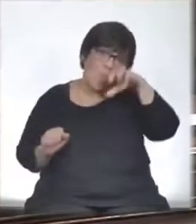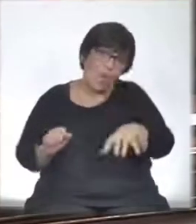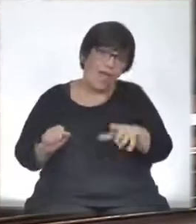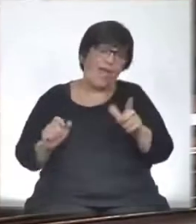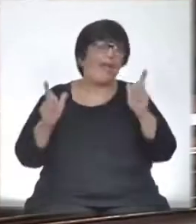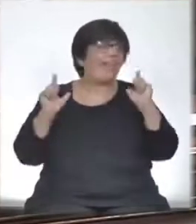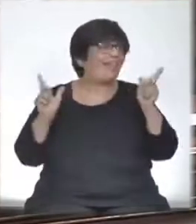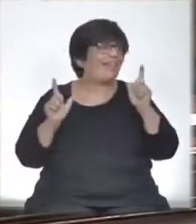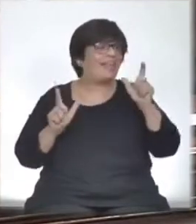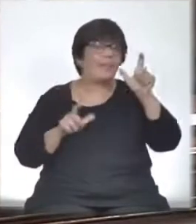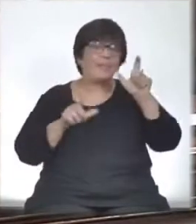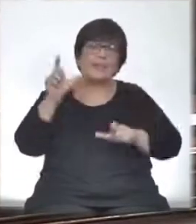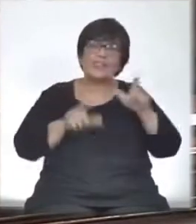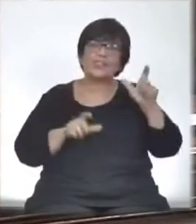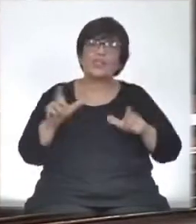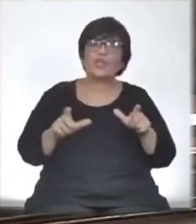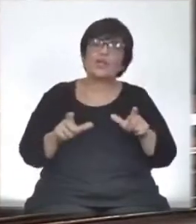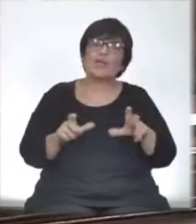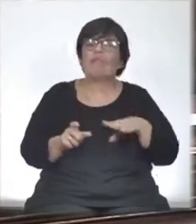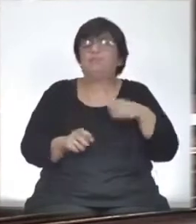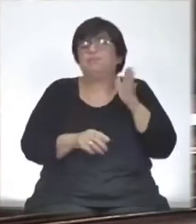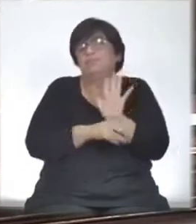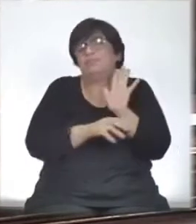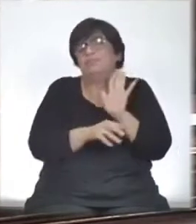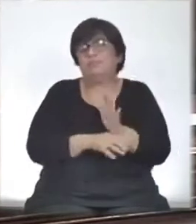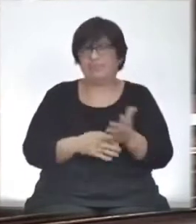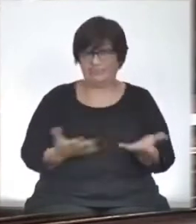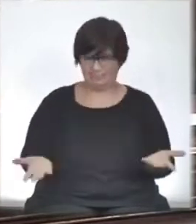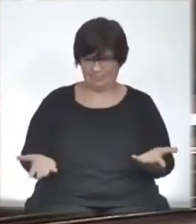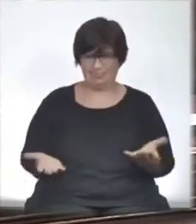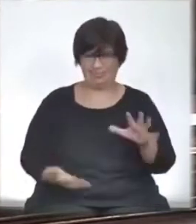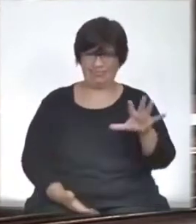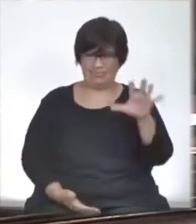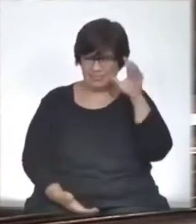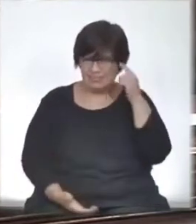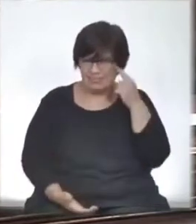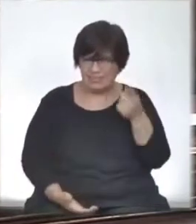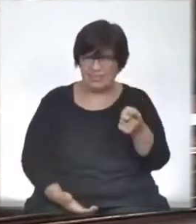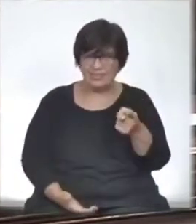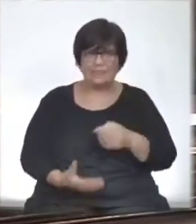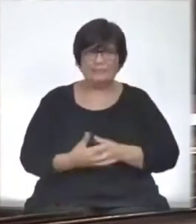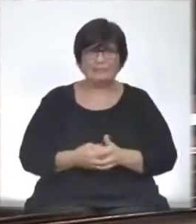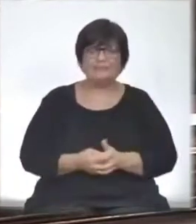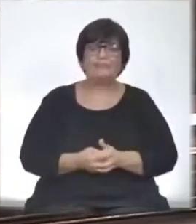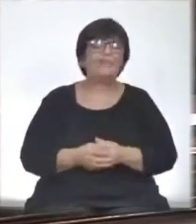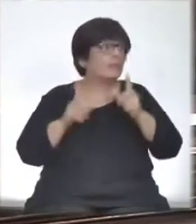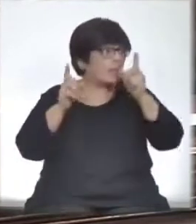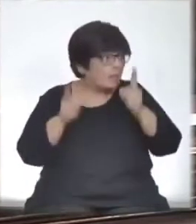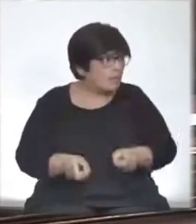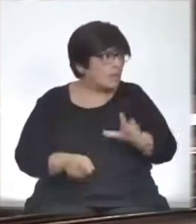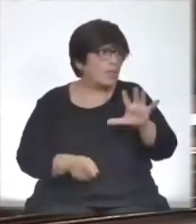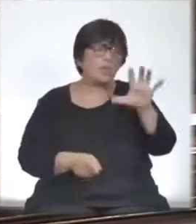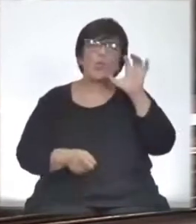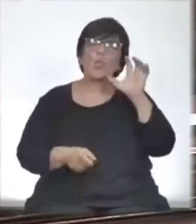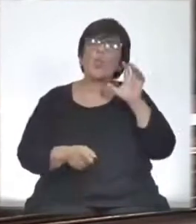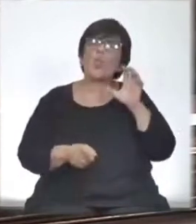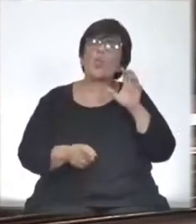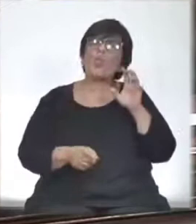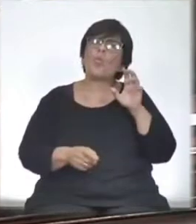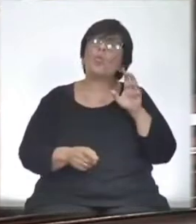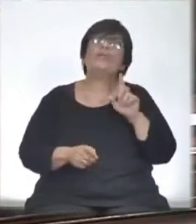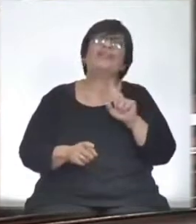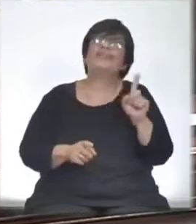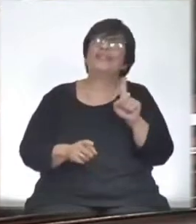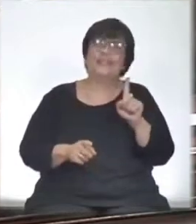de la burguesía nacional. ¿Cómo no recordar esa muerte? ¿Cómo no recordar,